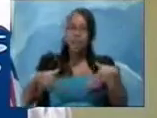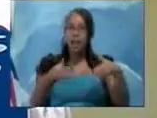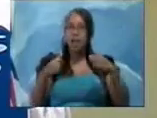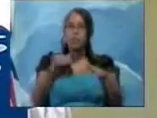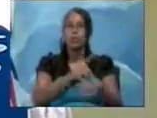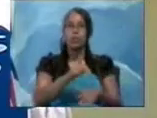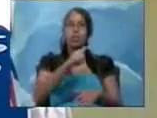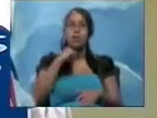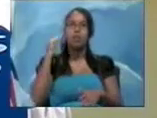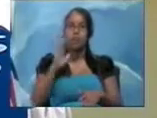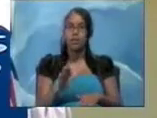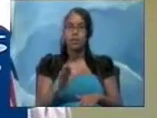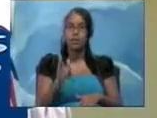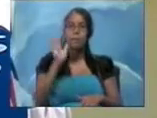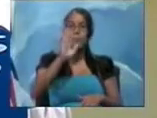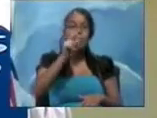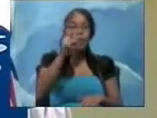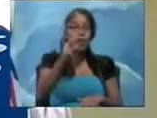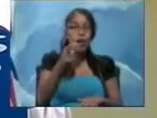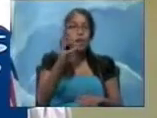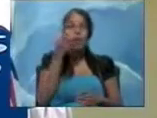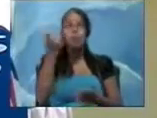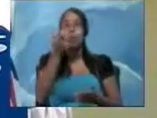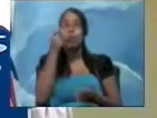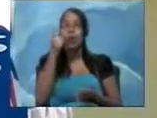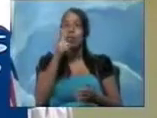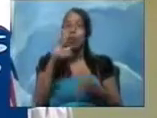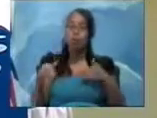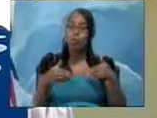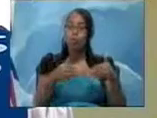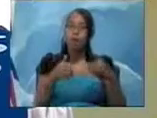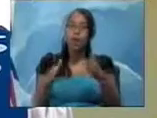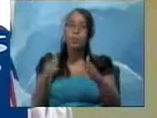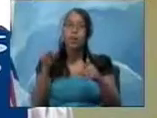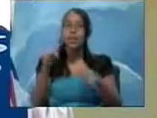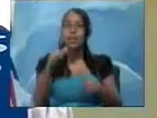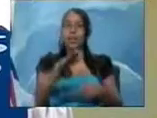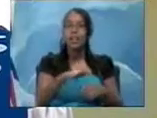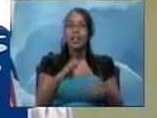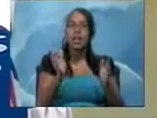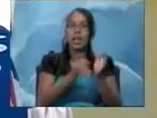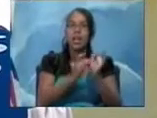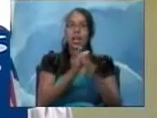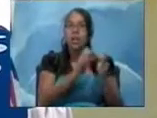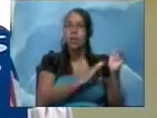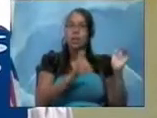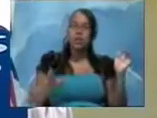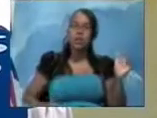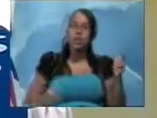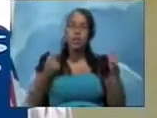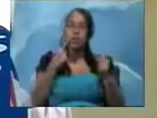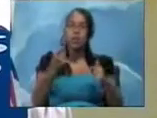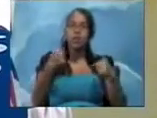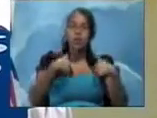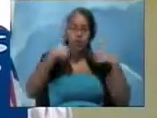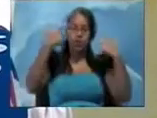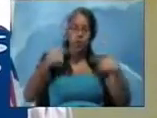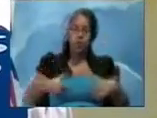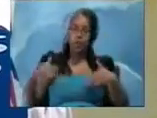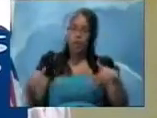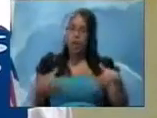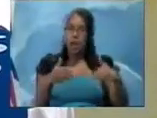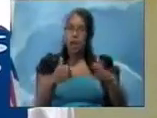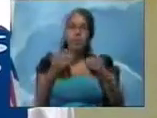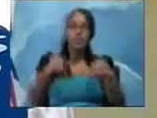usted anda buscando un camino Aquí está Jesús dijo Yo soy el camino yo soy la